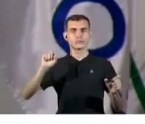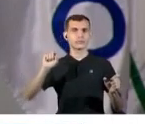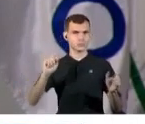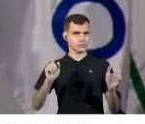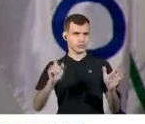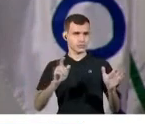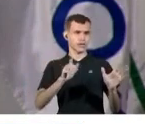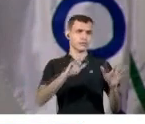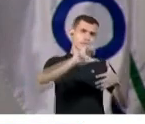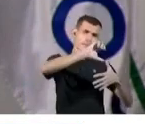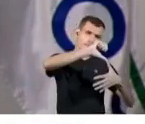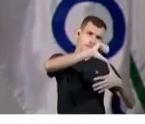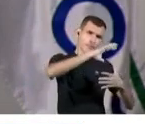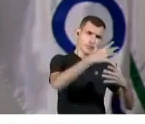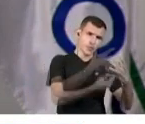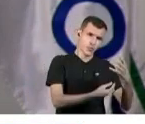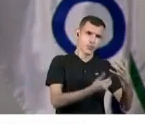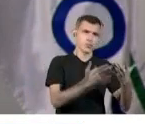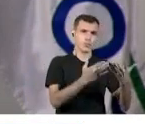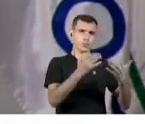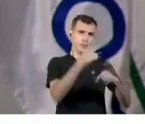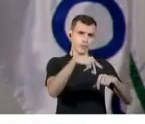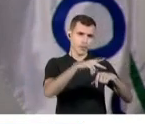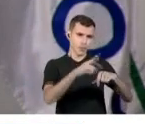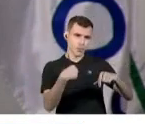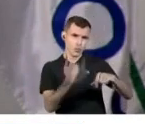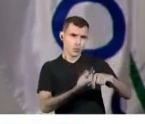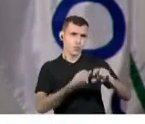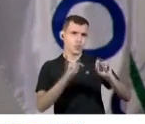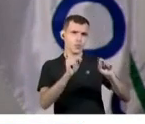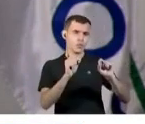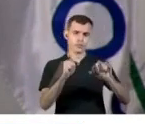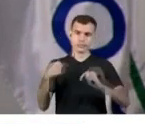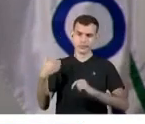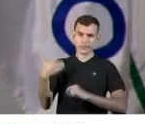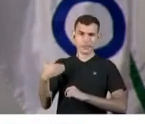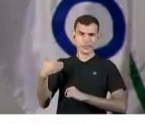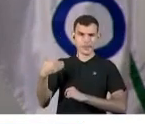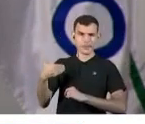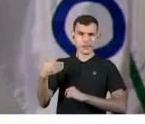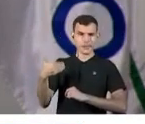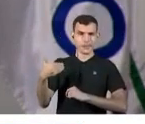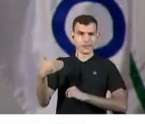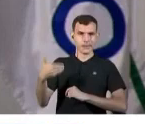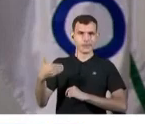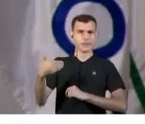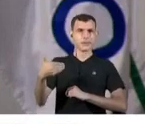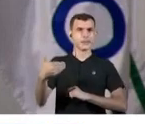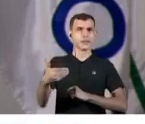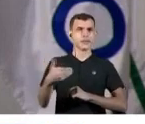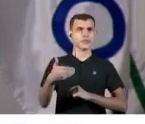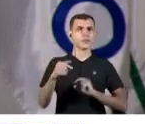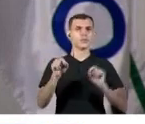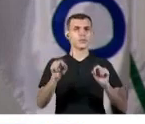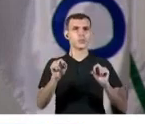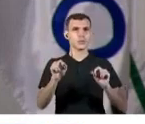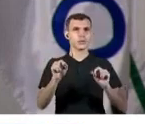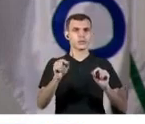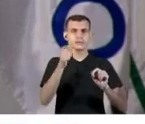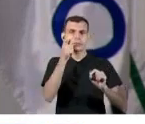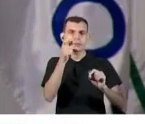del Mercosur, en este caso nuestro país, que no veía en este proceso de modernización la totalidad de sus